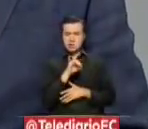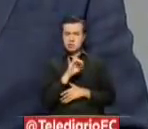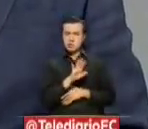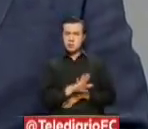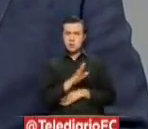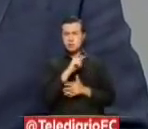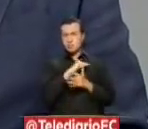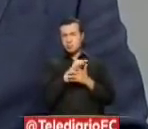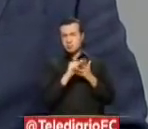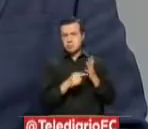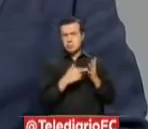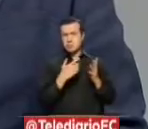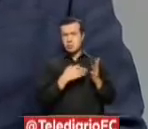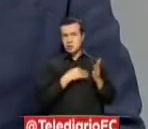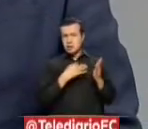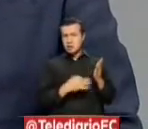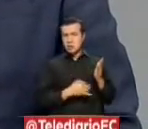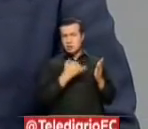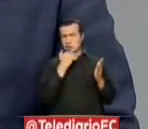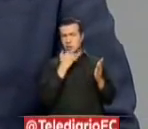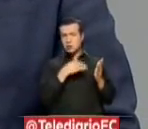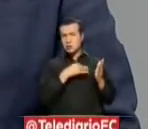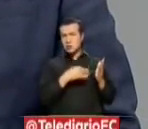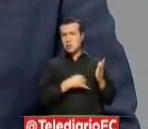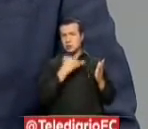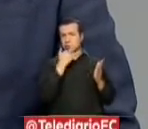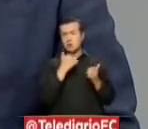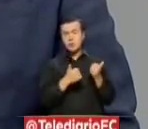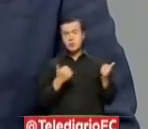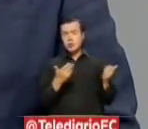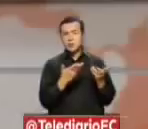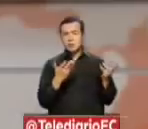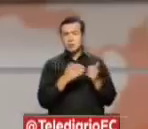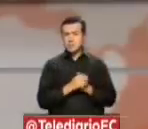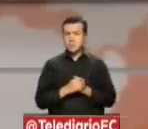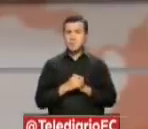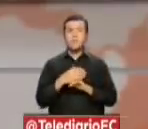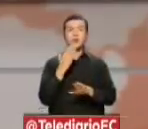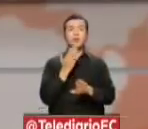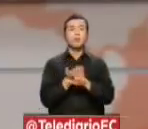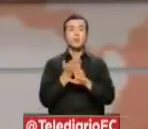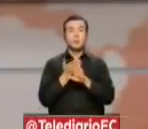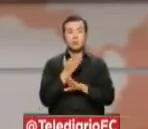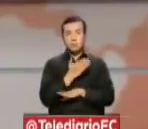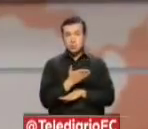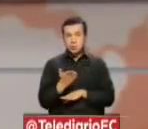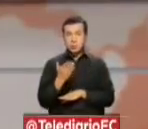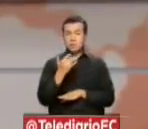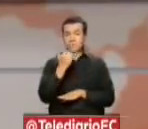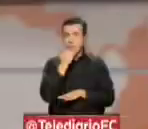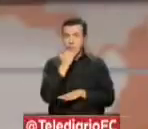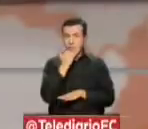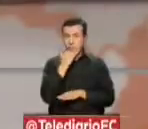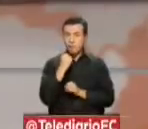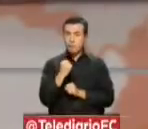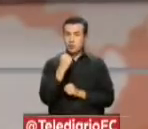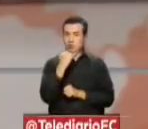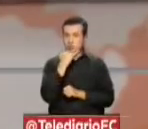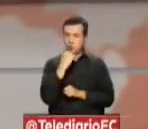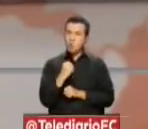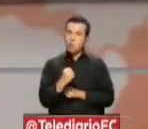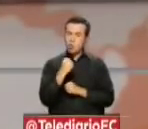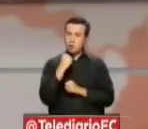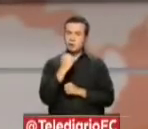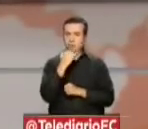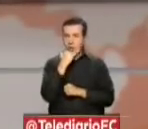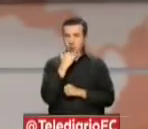¿qué principio ético habría ella violentado al hacer esta visita? En la propuesta que yo he hecho, esta es una falta grave. Una